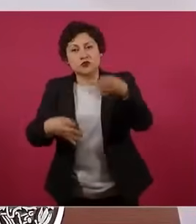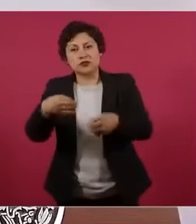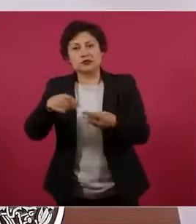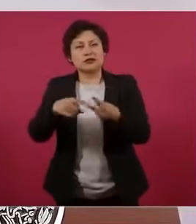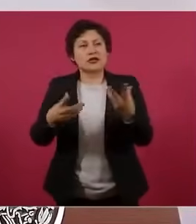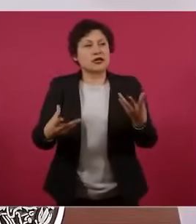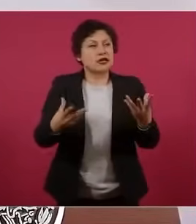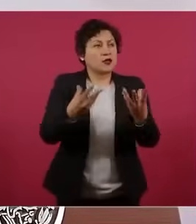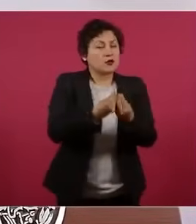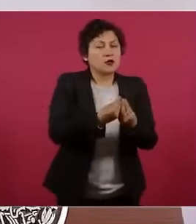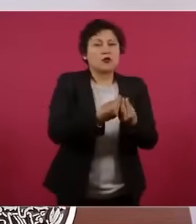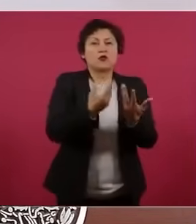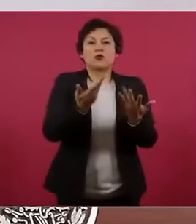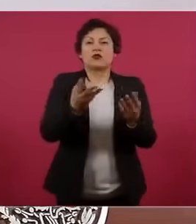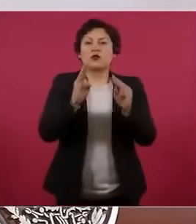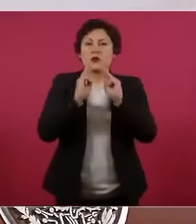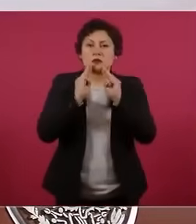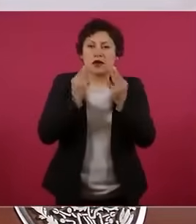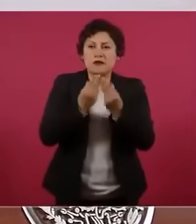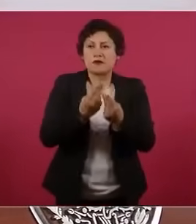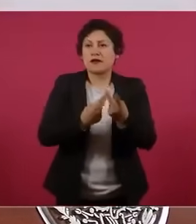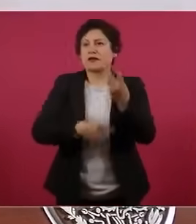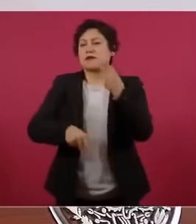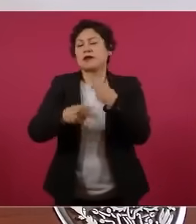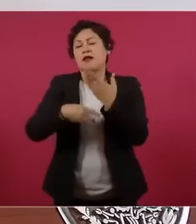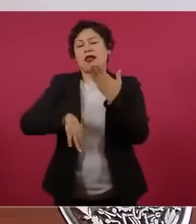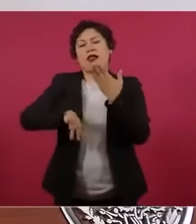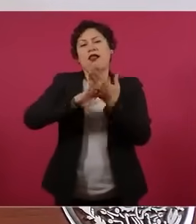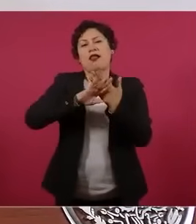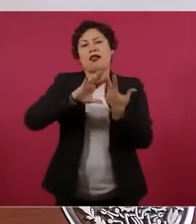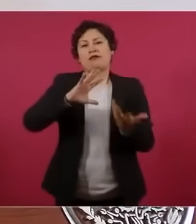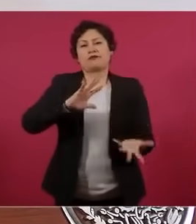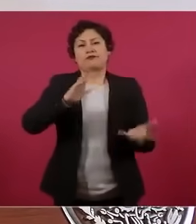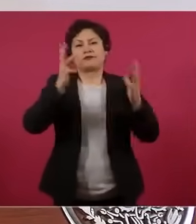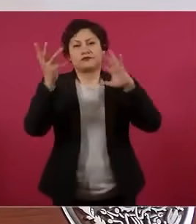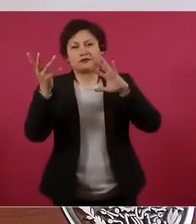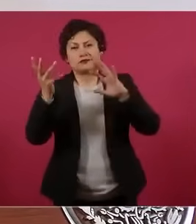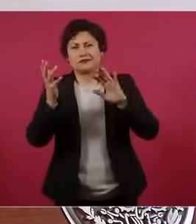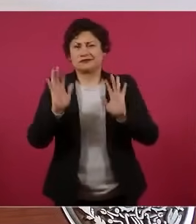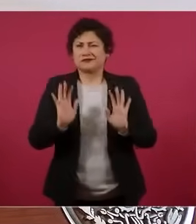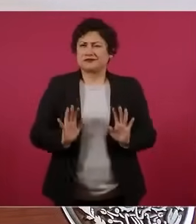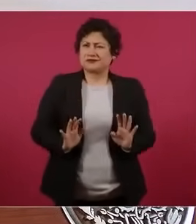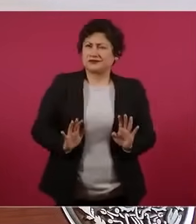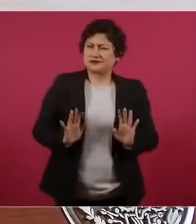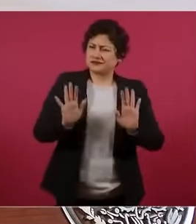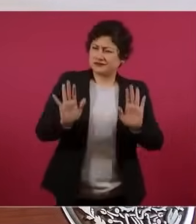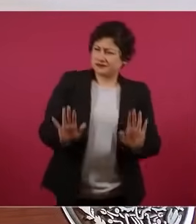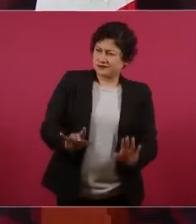No. El pueblo de México es mucha pieza.